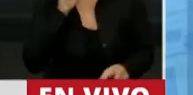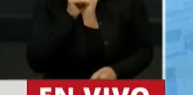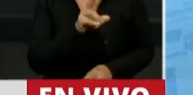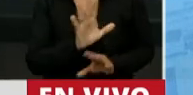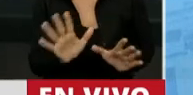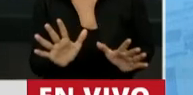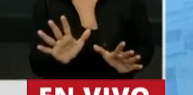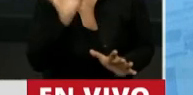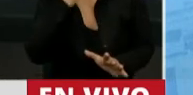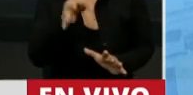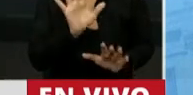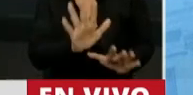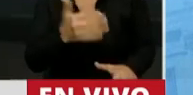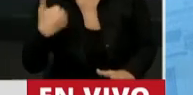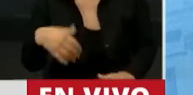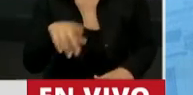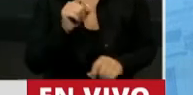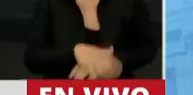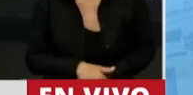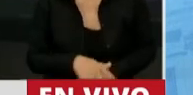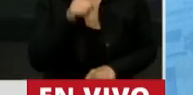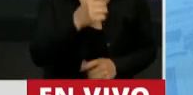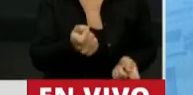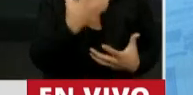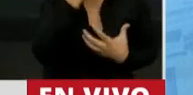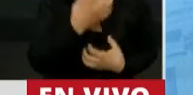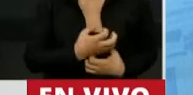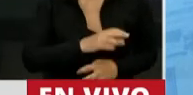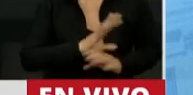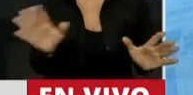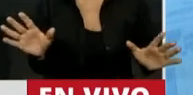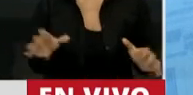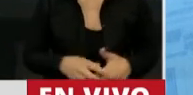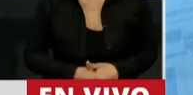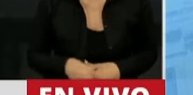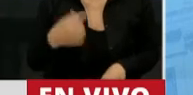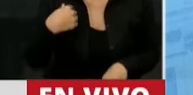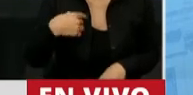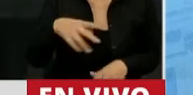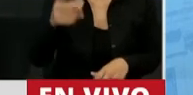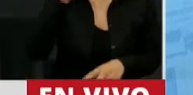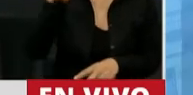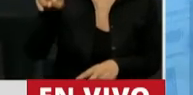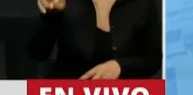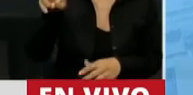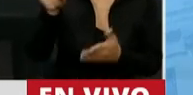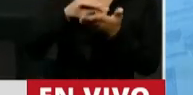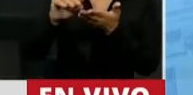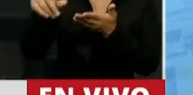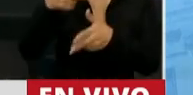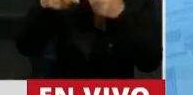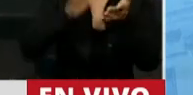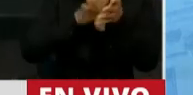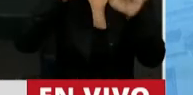revela lo que somos como país. Y esto es lo que a mí me entristeció enormemente. Me congratulo que un diputado de la oposición hoy hablara de los